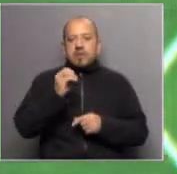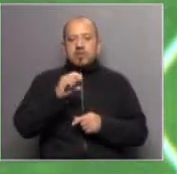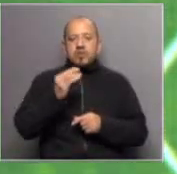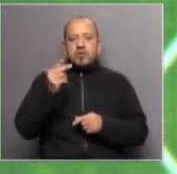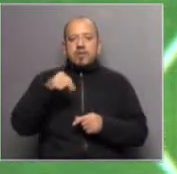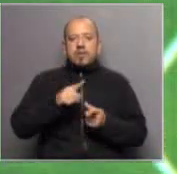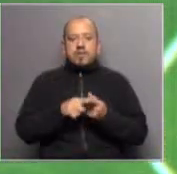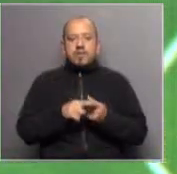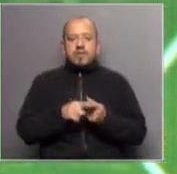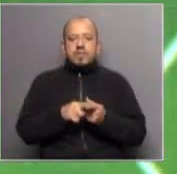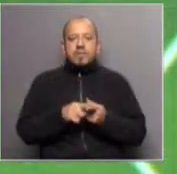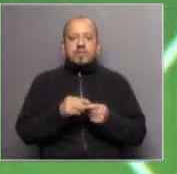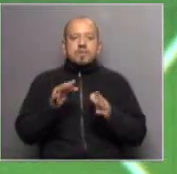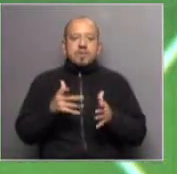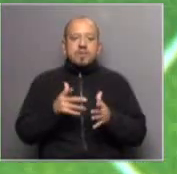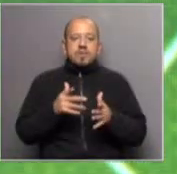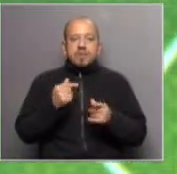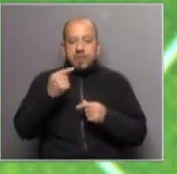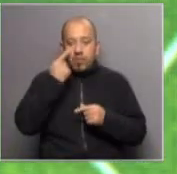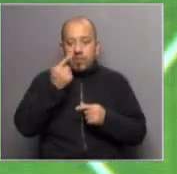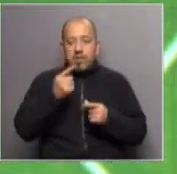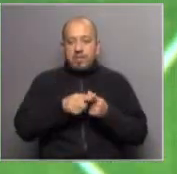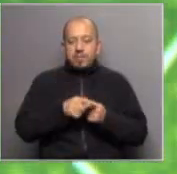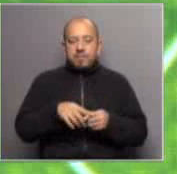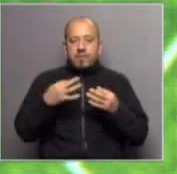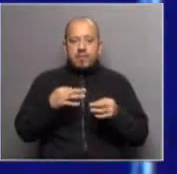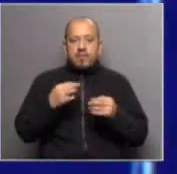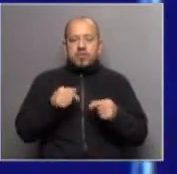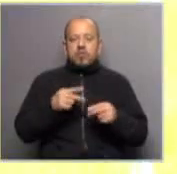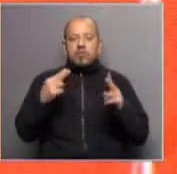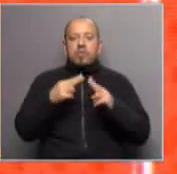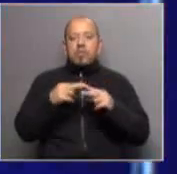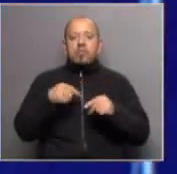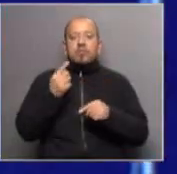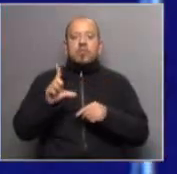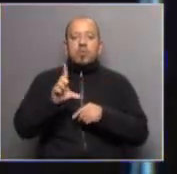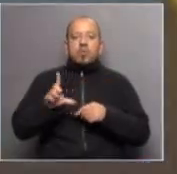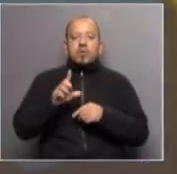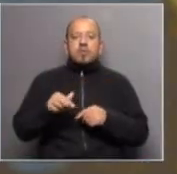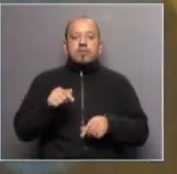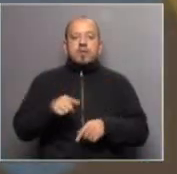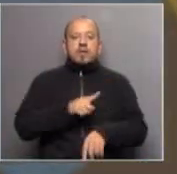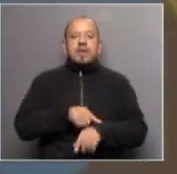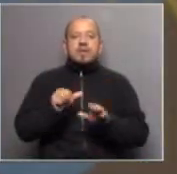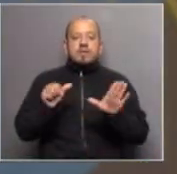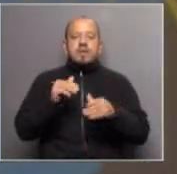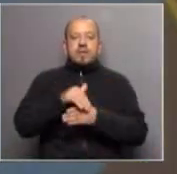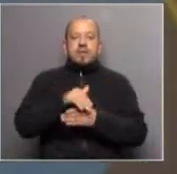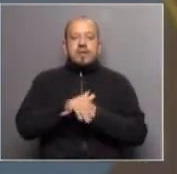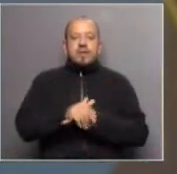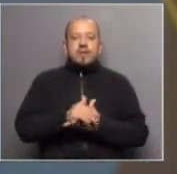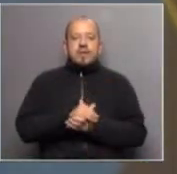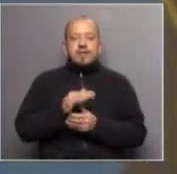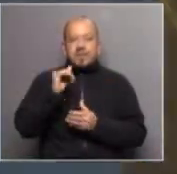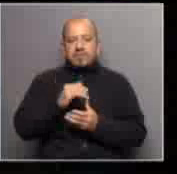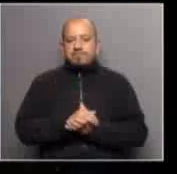lo conversado con ET para que lo vean bien. Nosotros nos encontramos el lunes a partir de las 18 horas. Que tengan buen fin de